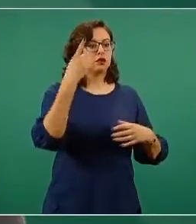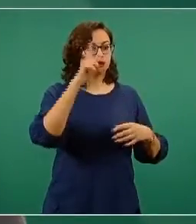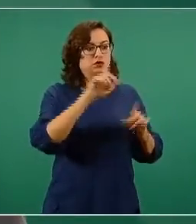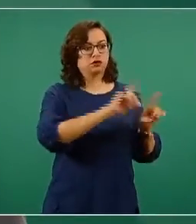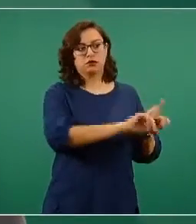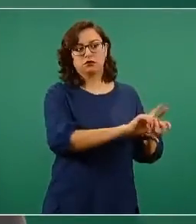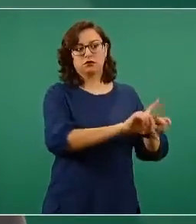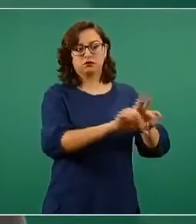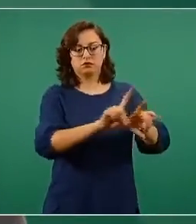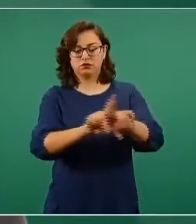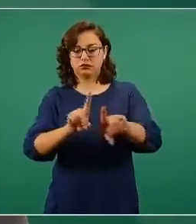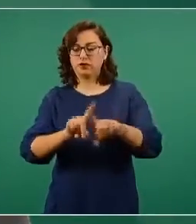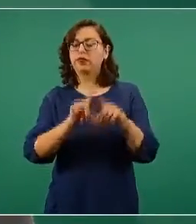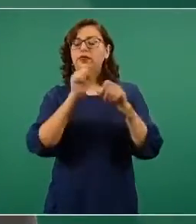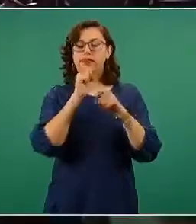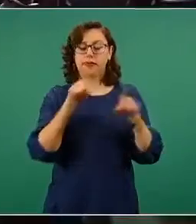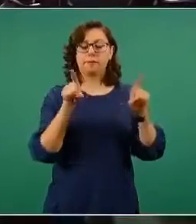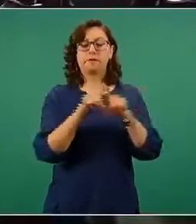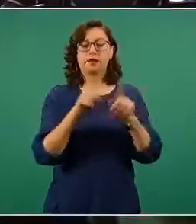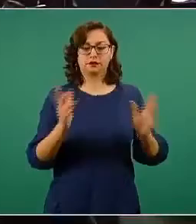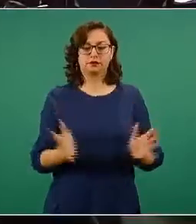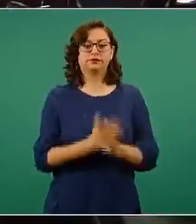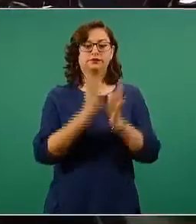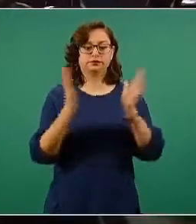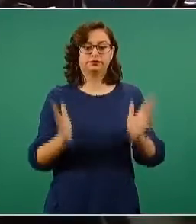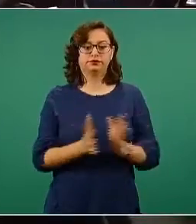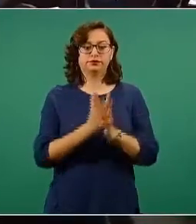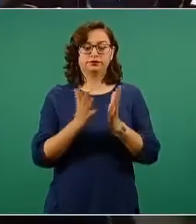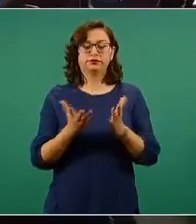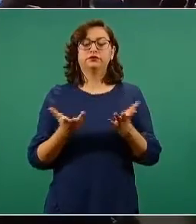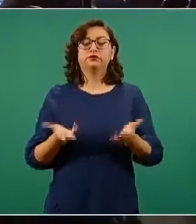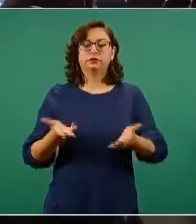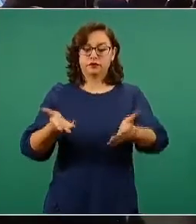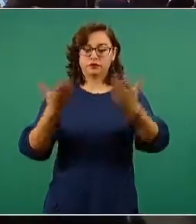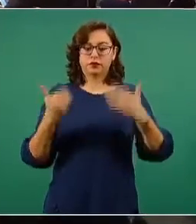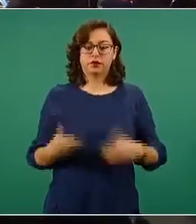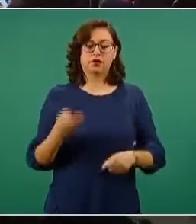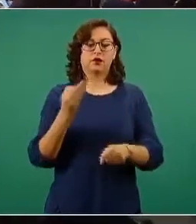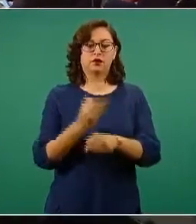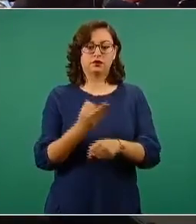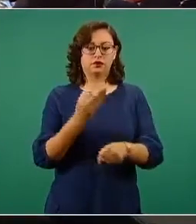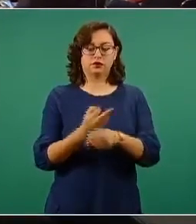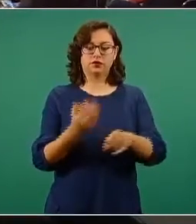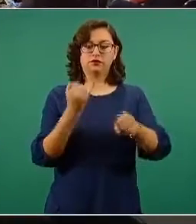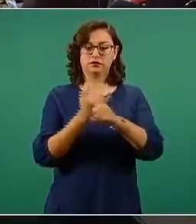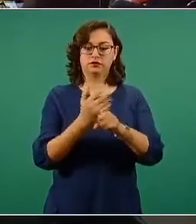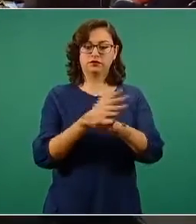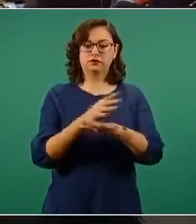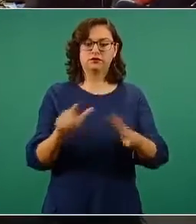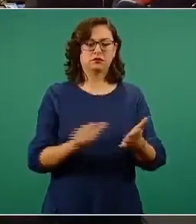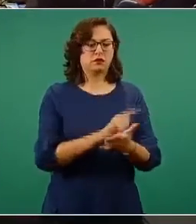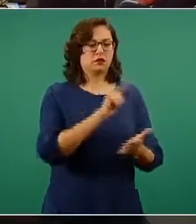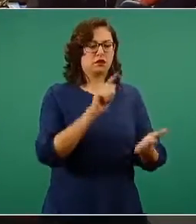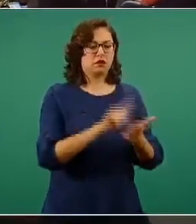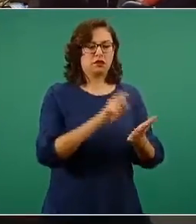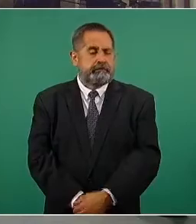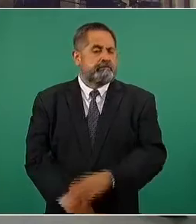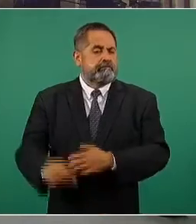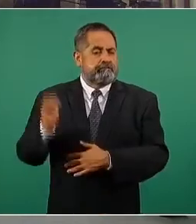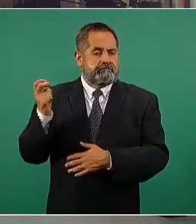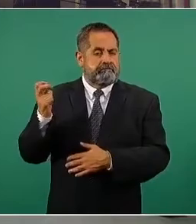sector empresarial. Entonces vamos a que se conozcan estos cambios que son muy